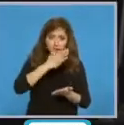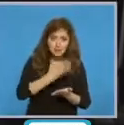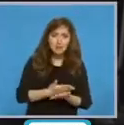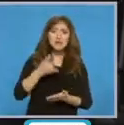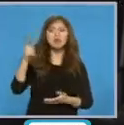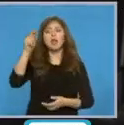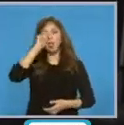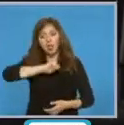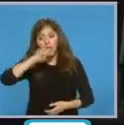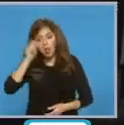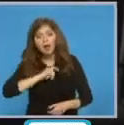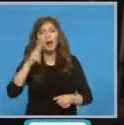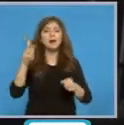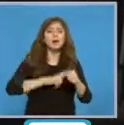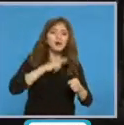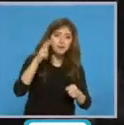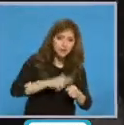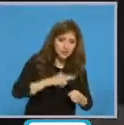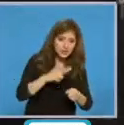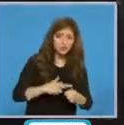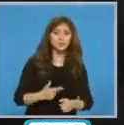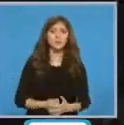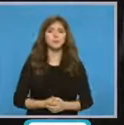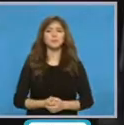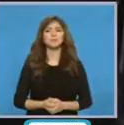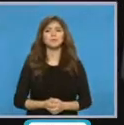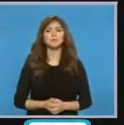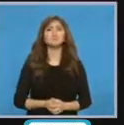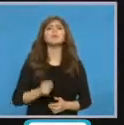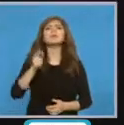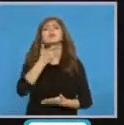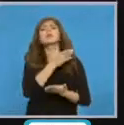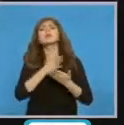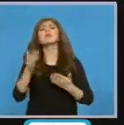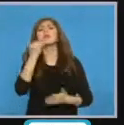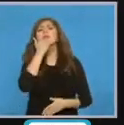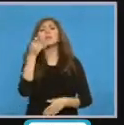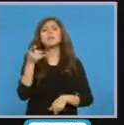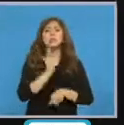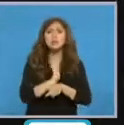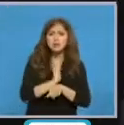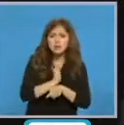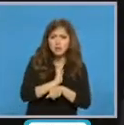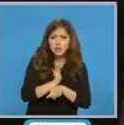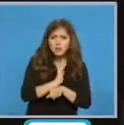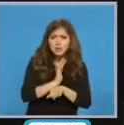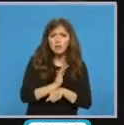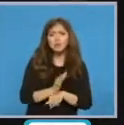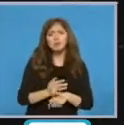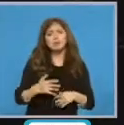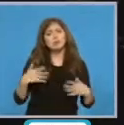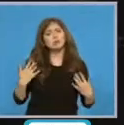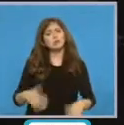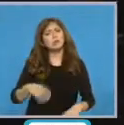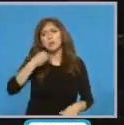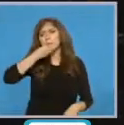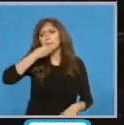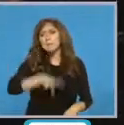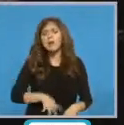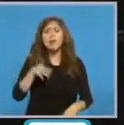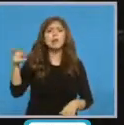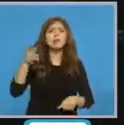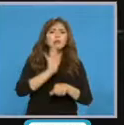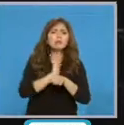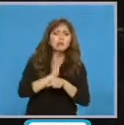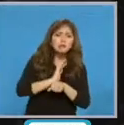Con razón el Carlitos llegaba ahí. Oiga, ¿y los cines? Uy, los cines, qué preciosidad de cines, y todos eran sanos.